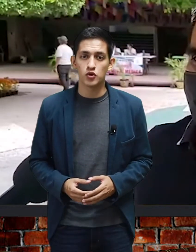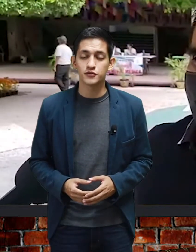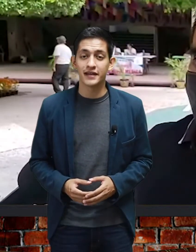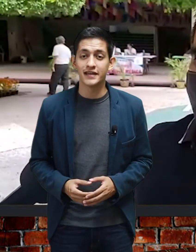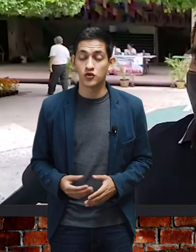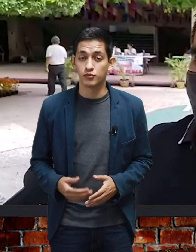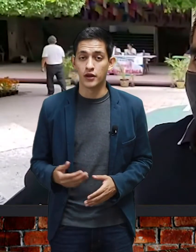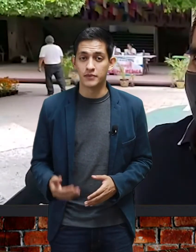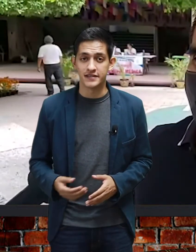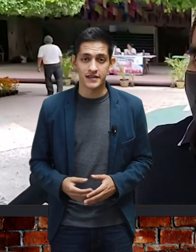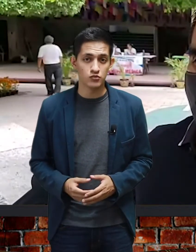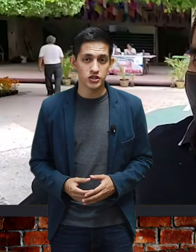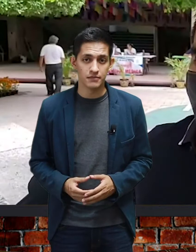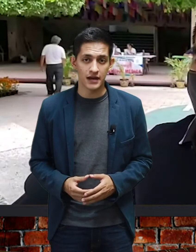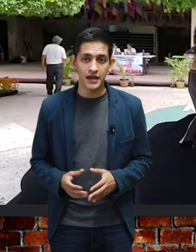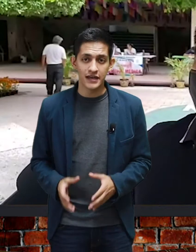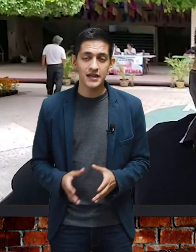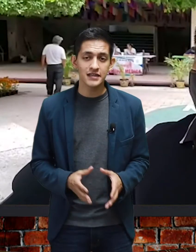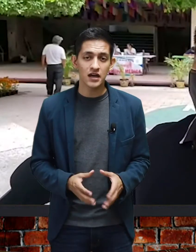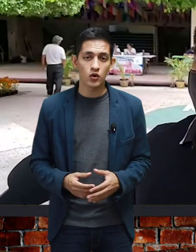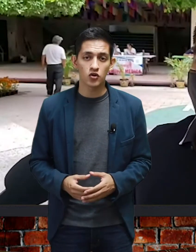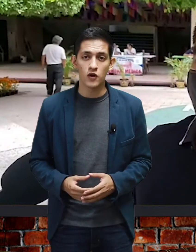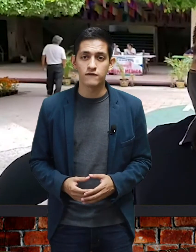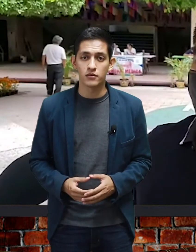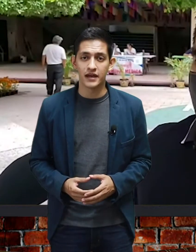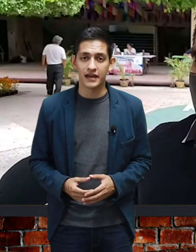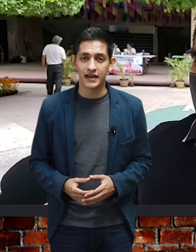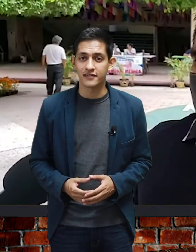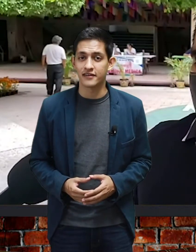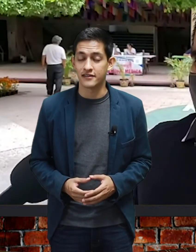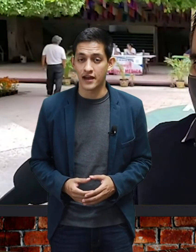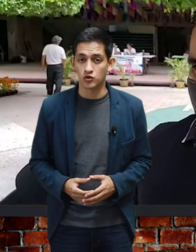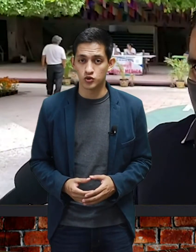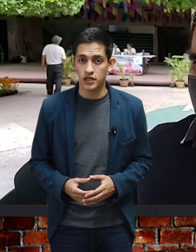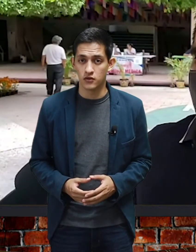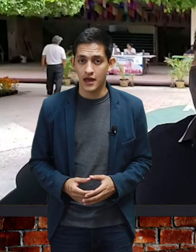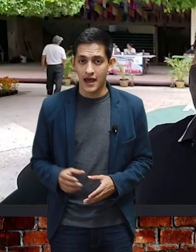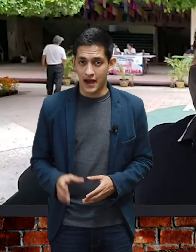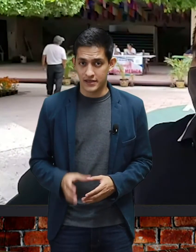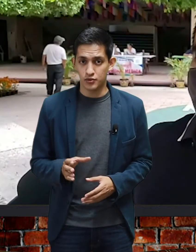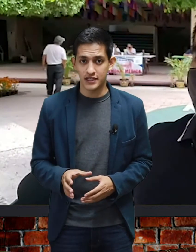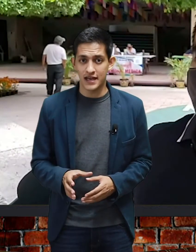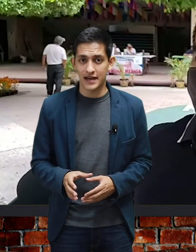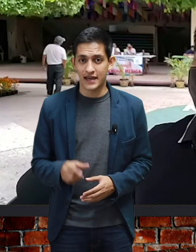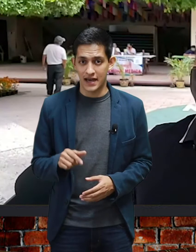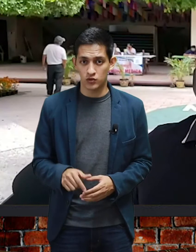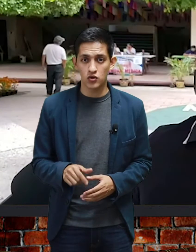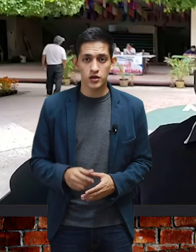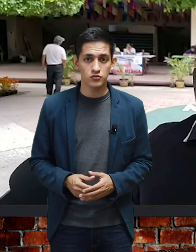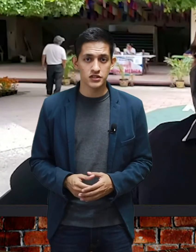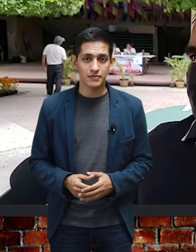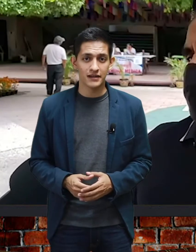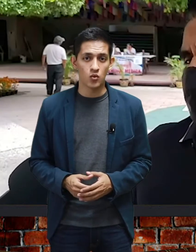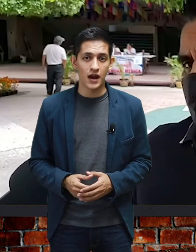uno de los pocos marginados por el presidente municipal y en desacuerdo con la forma en que este se está conduciendo, al tiempo de señalar que el